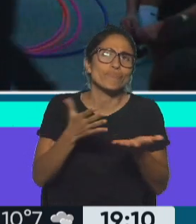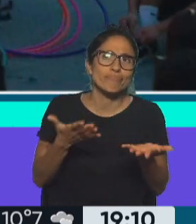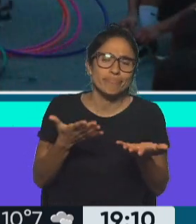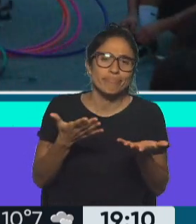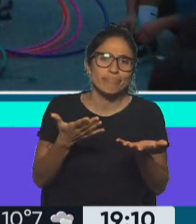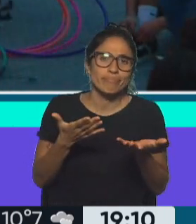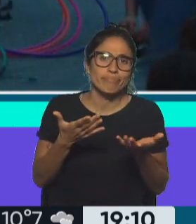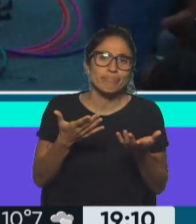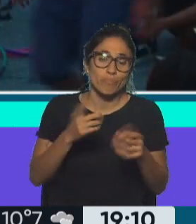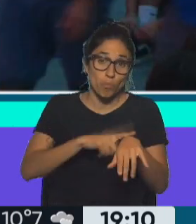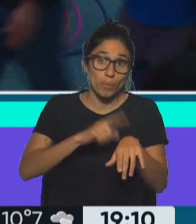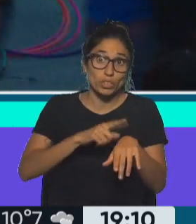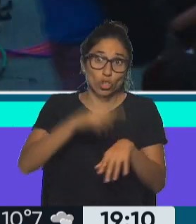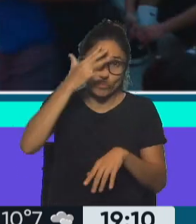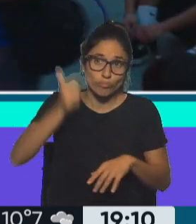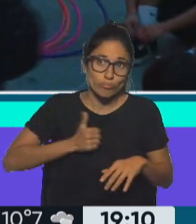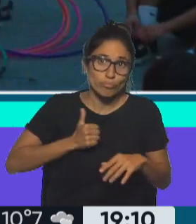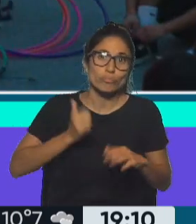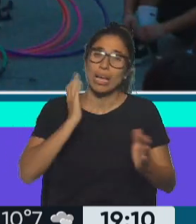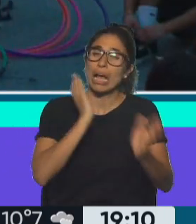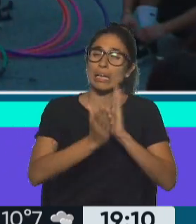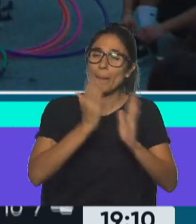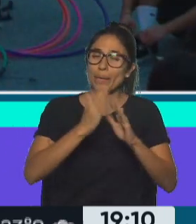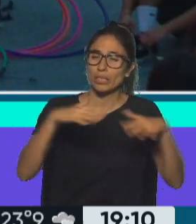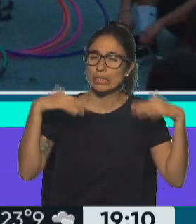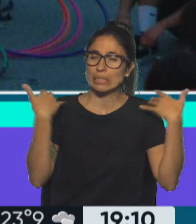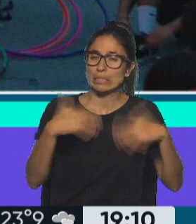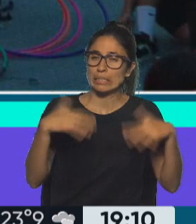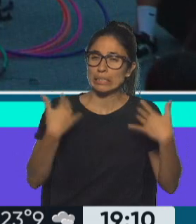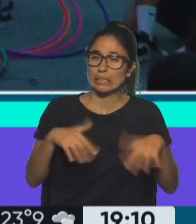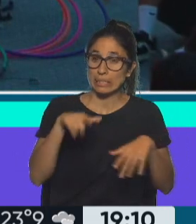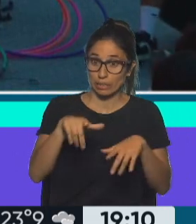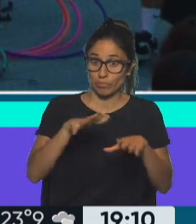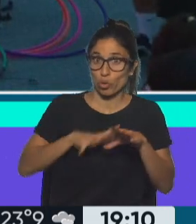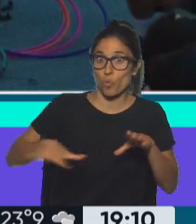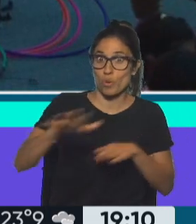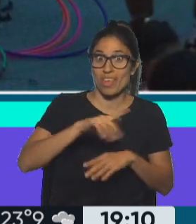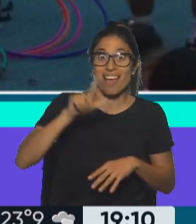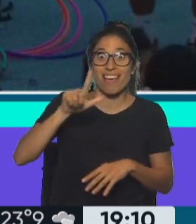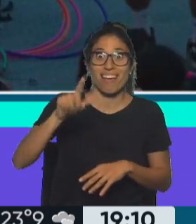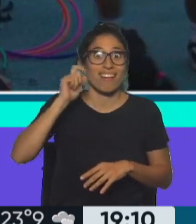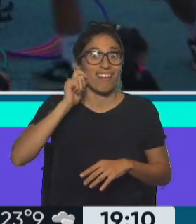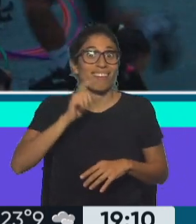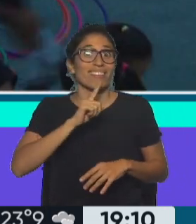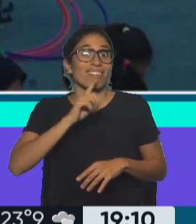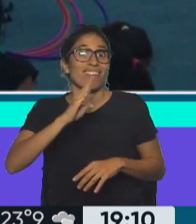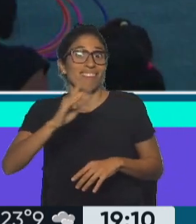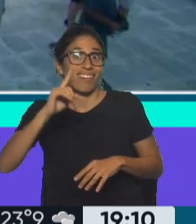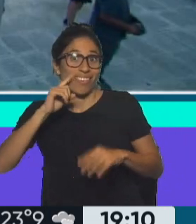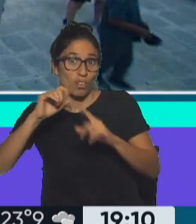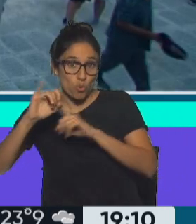represión intensificada, la comunidad LGTBI, que en ese momento no tenía las siglas, se